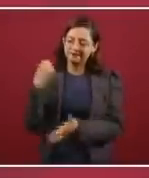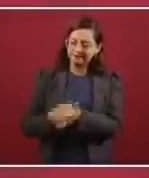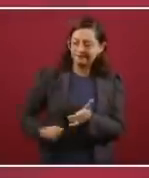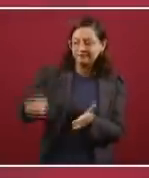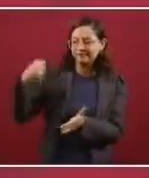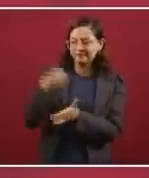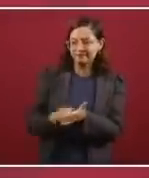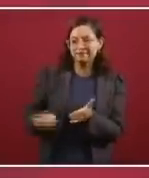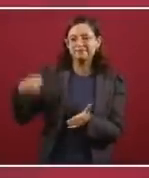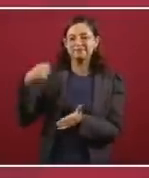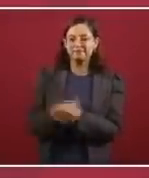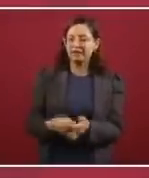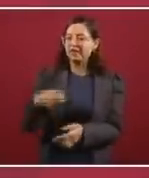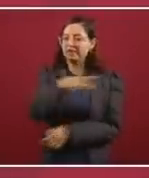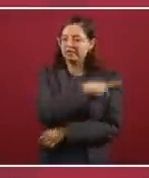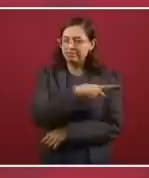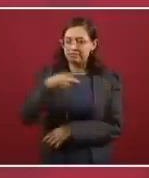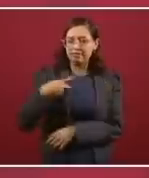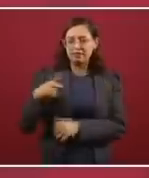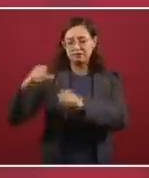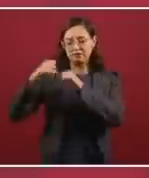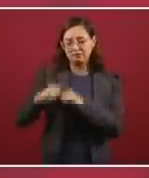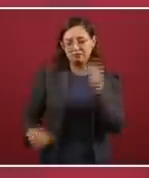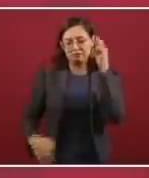Poder Judicial, con todo respeto.